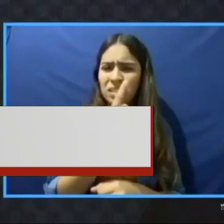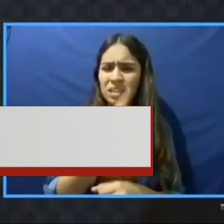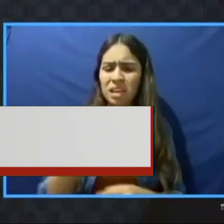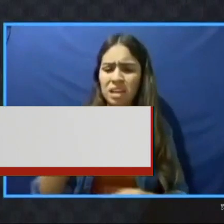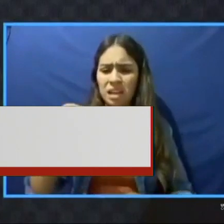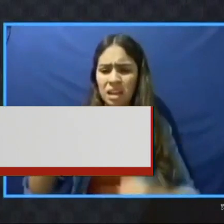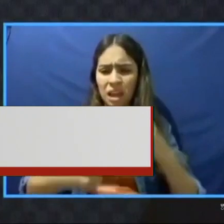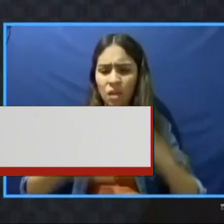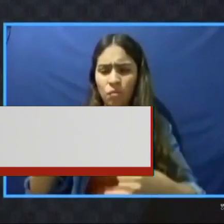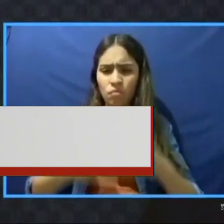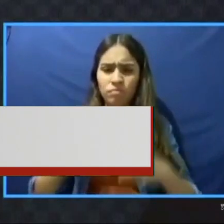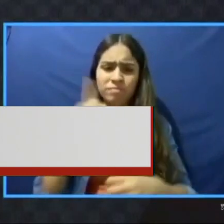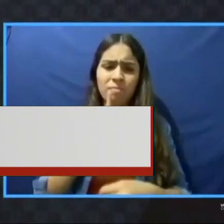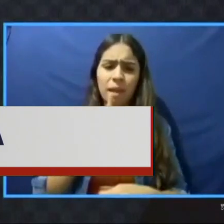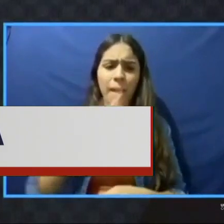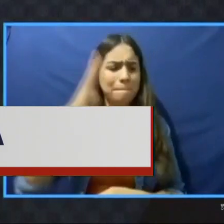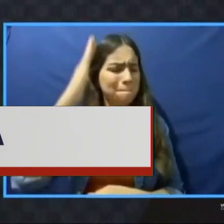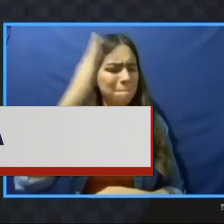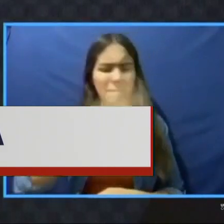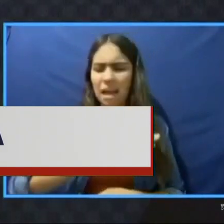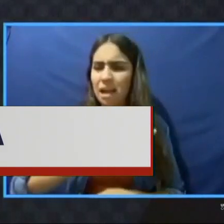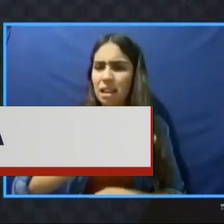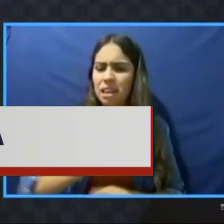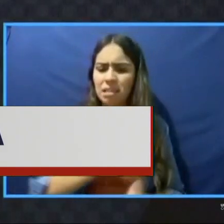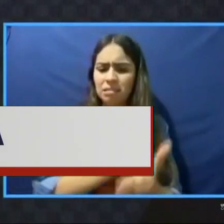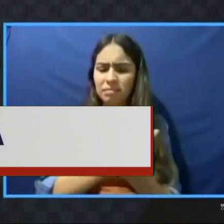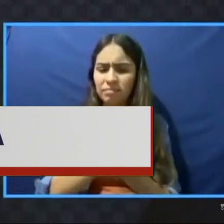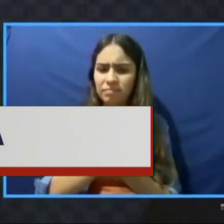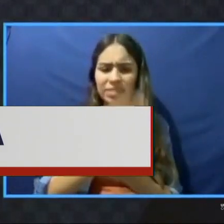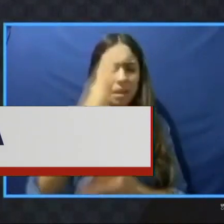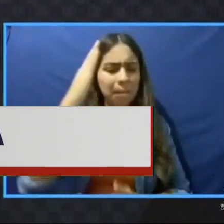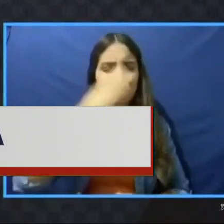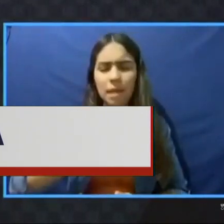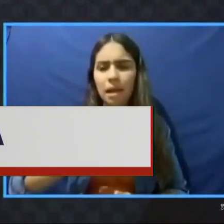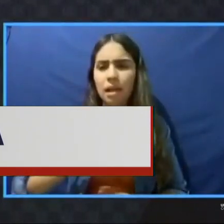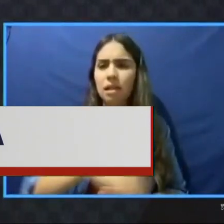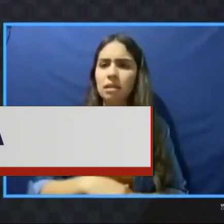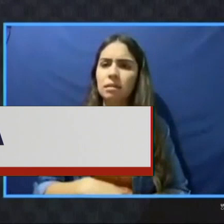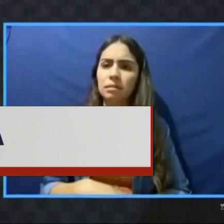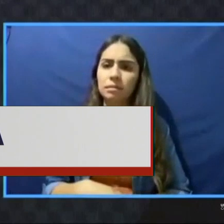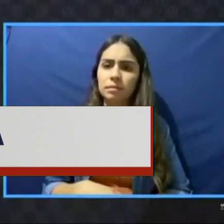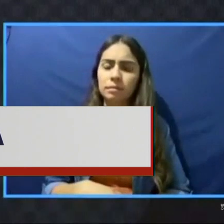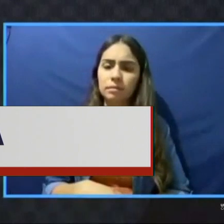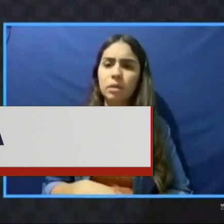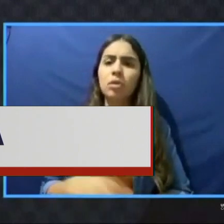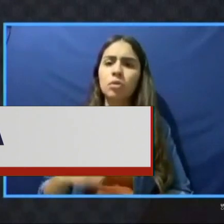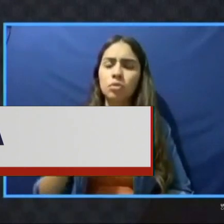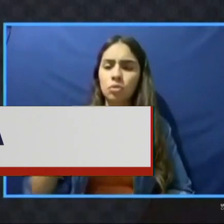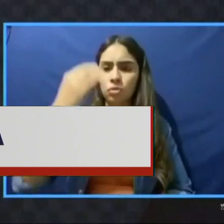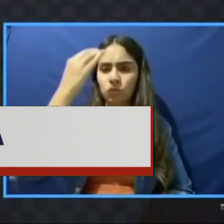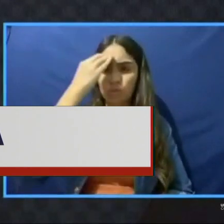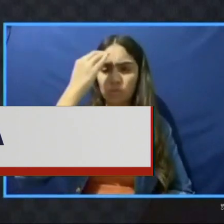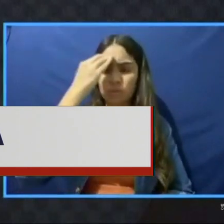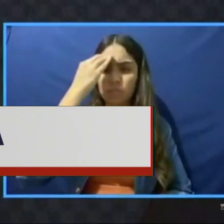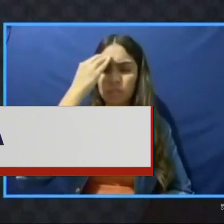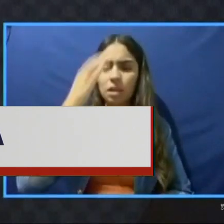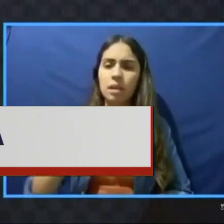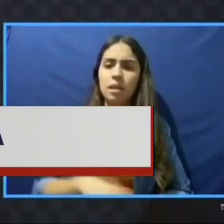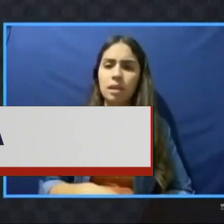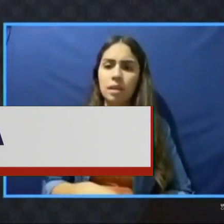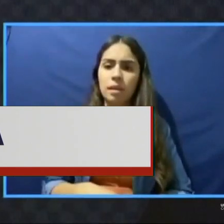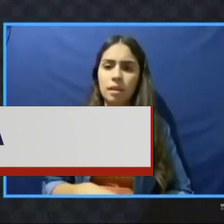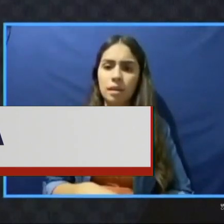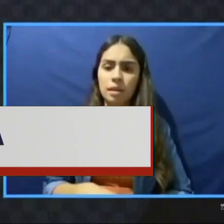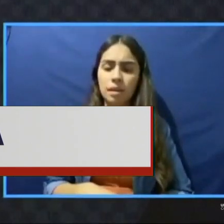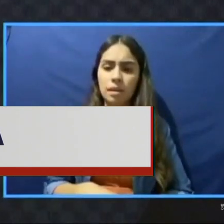Incluso sé, porque me lo ha confirmado la licenciada Wendy Chávez, nuestra fiscal especializada